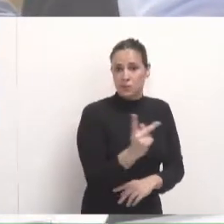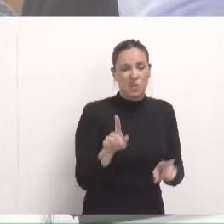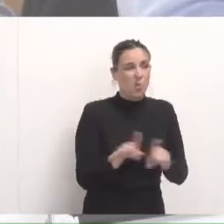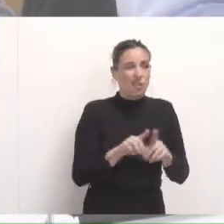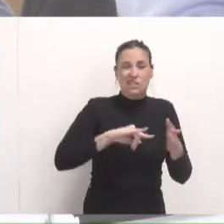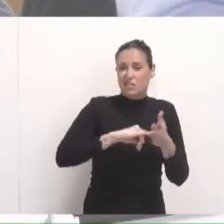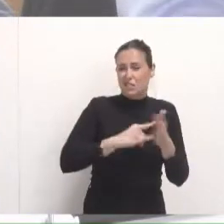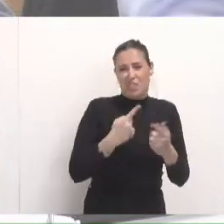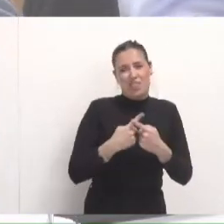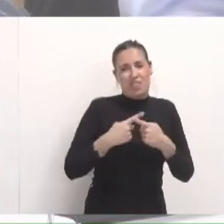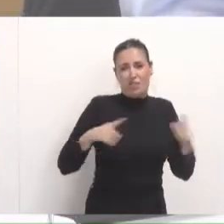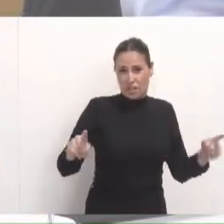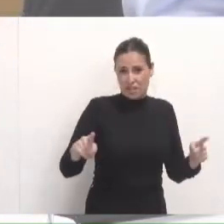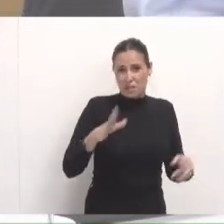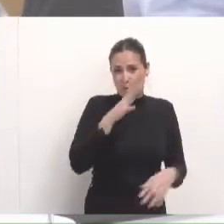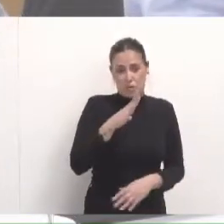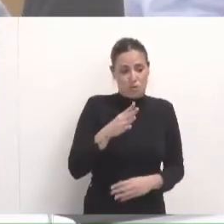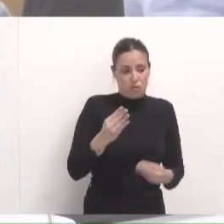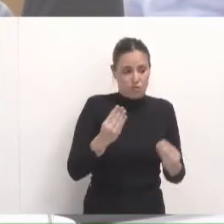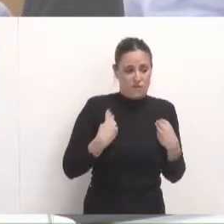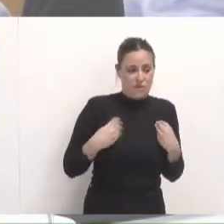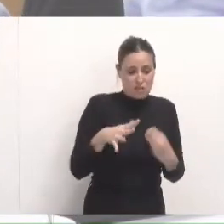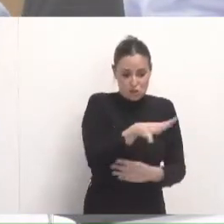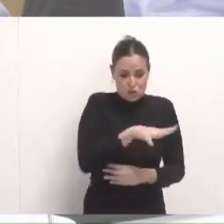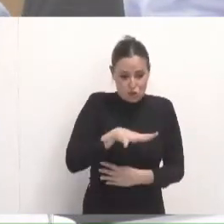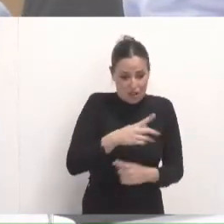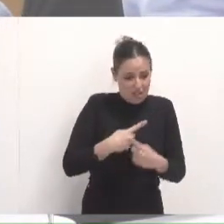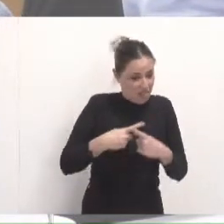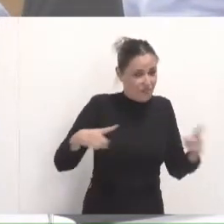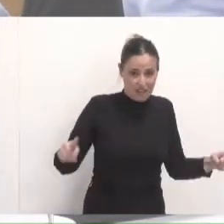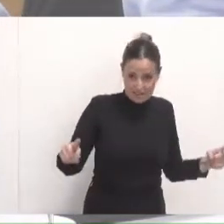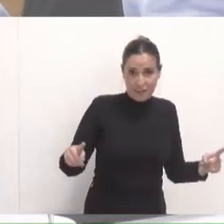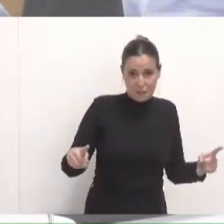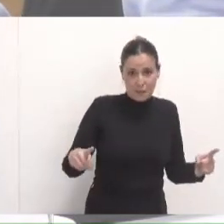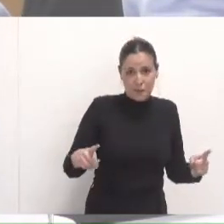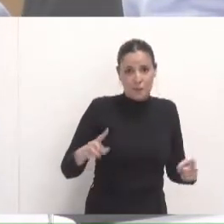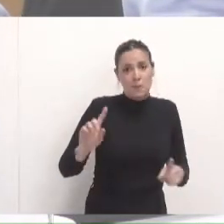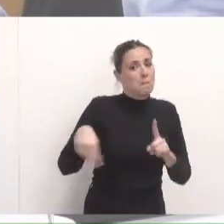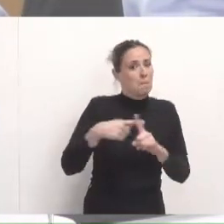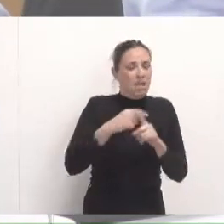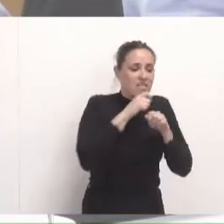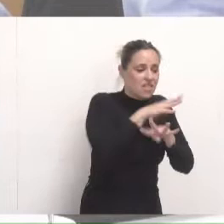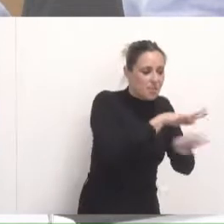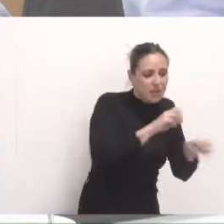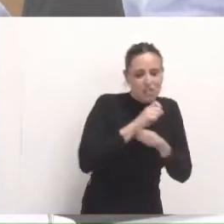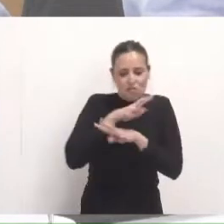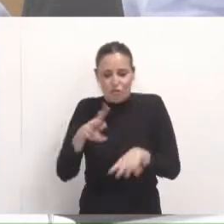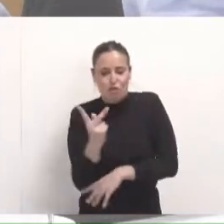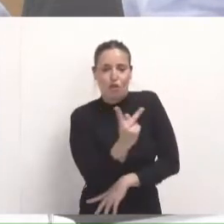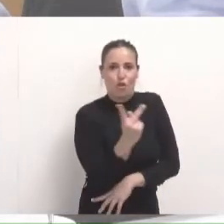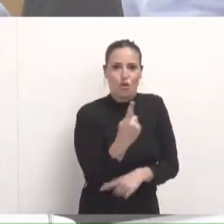sistemas diferentes, son hábitats diferentes, son formas de dispersión diferentes y, por tanto, pues